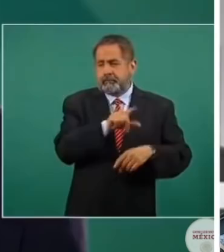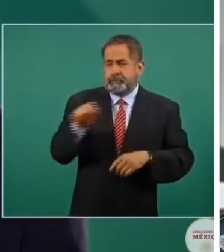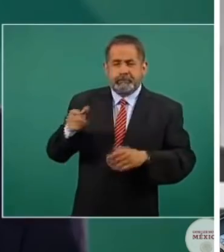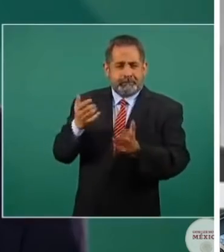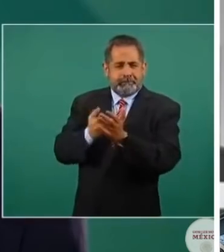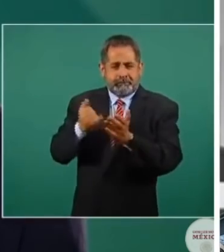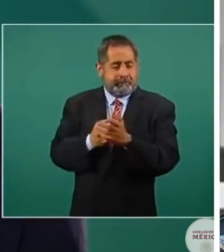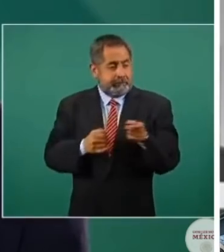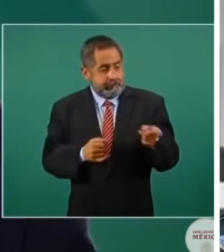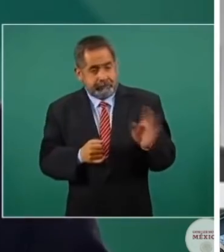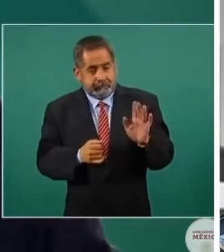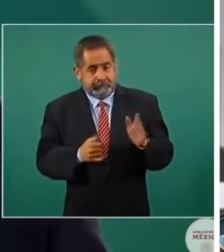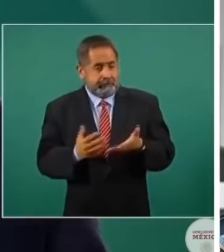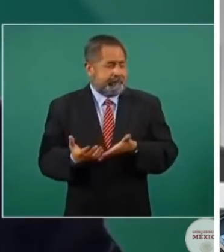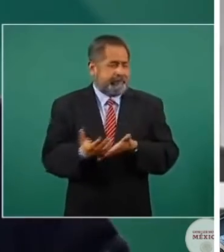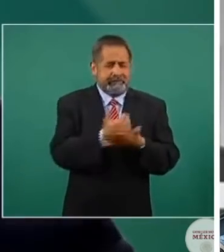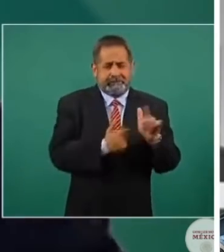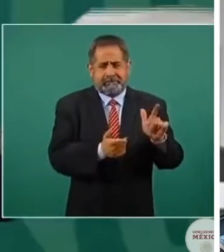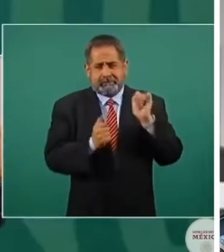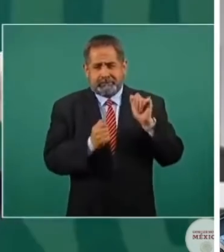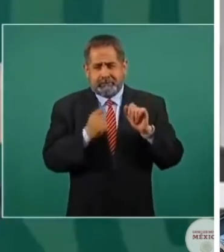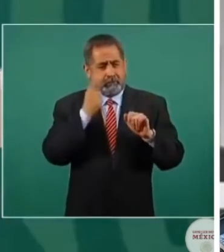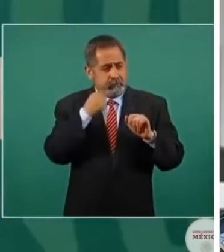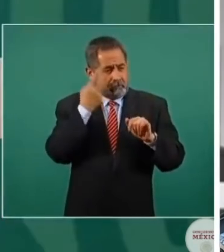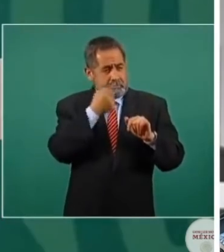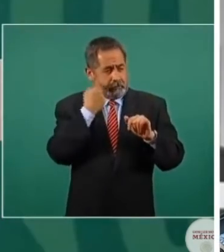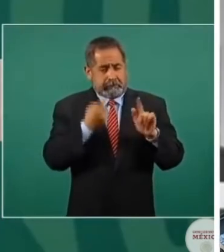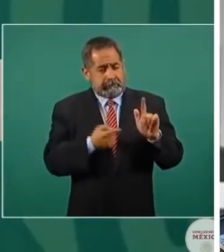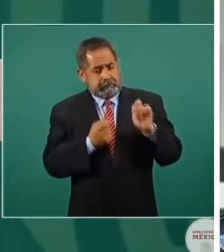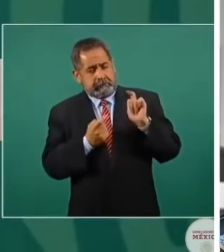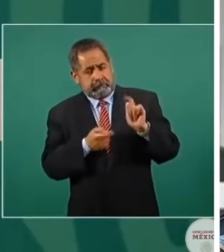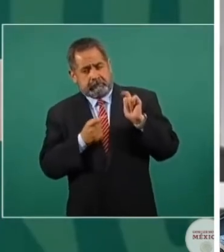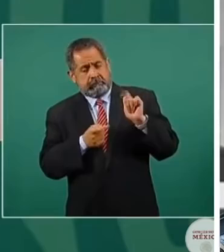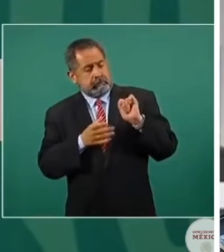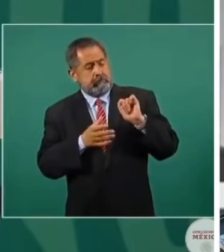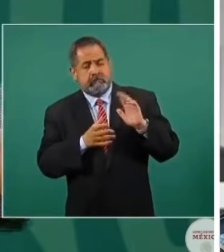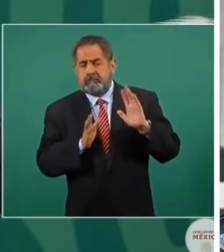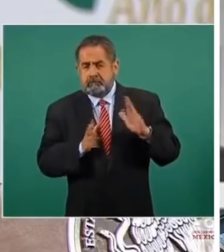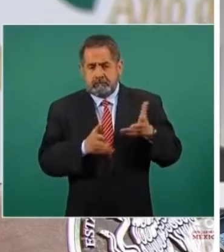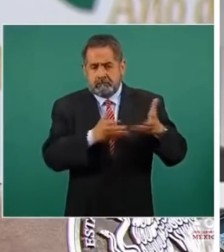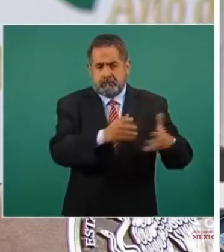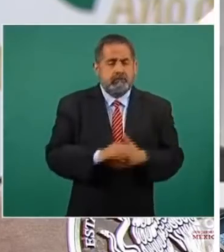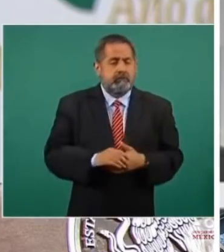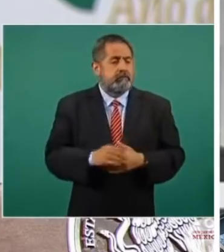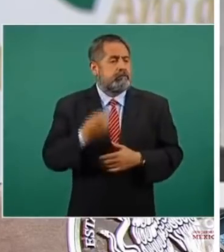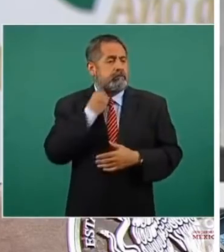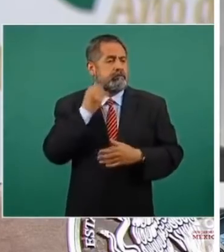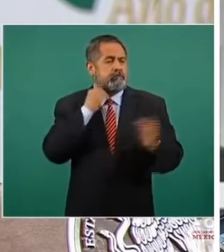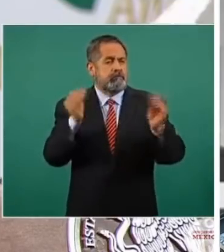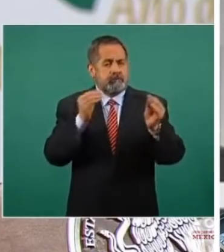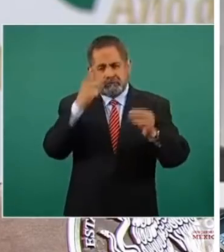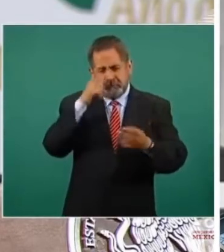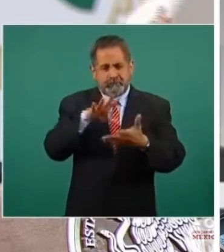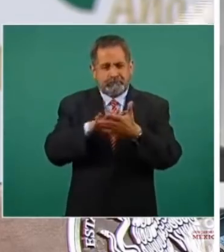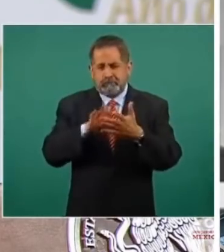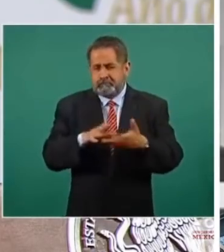la secretaria de la mesa directiva, que se veía muy molesta por las calumnias,